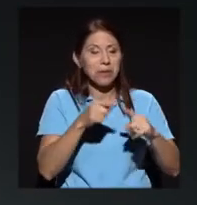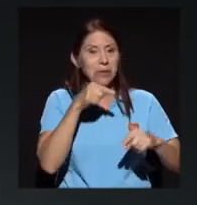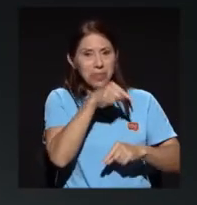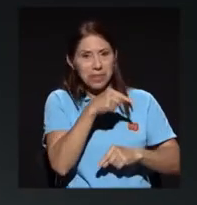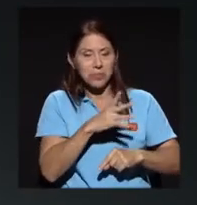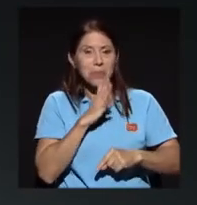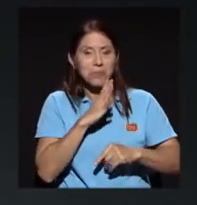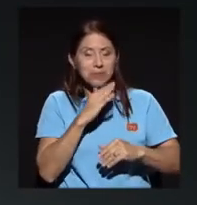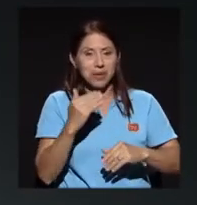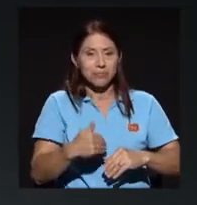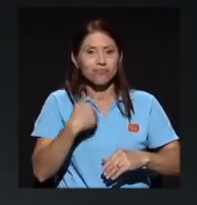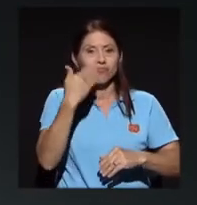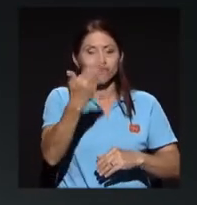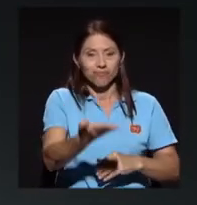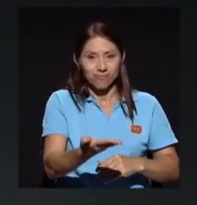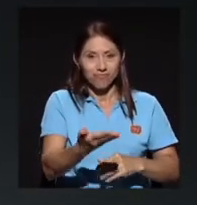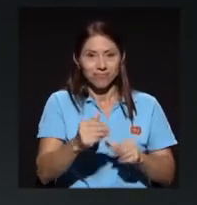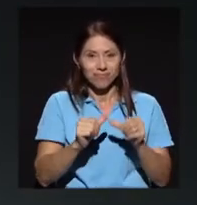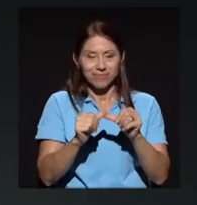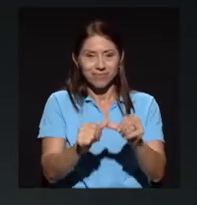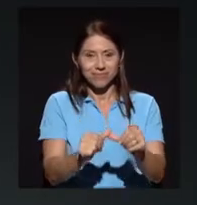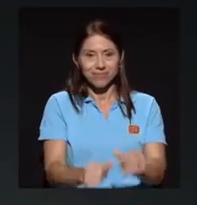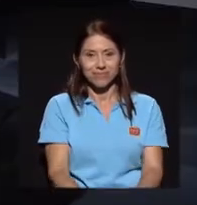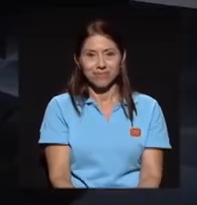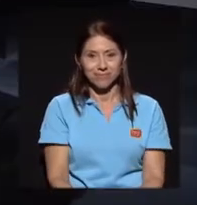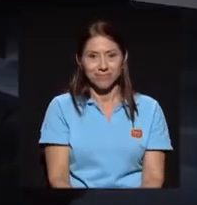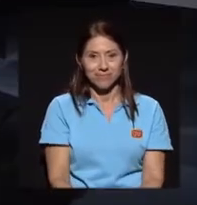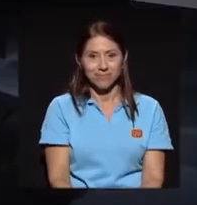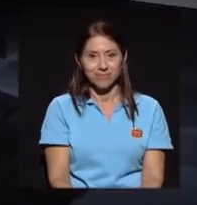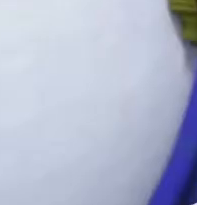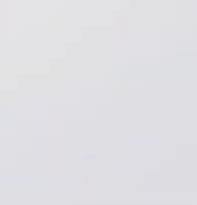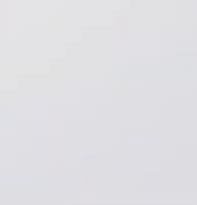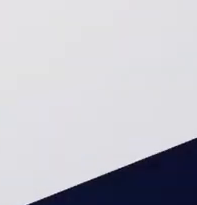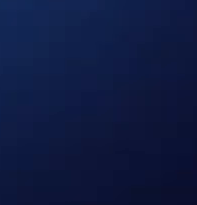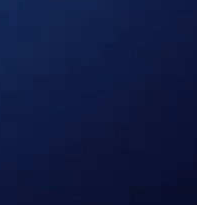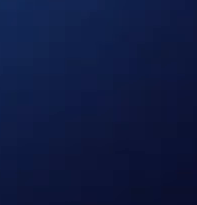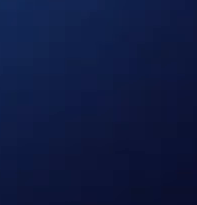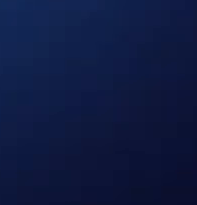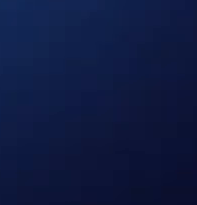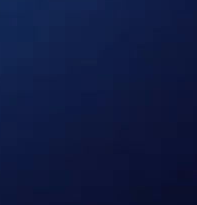vez que el canal nos invite a hacerlo. Regresamos.